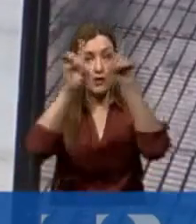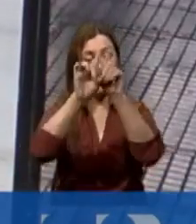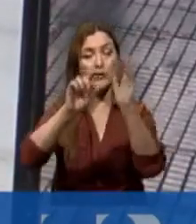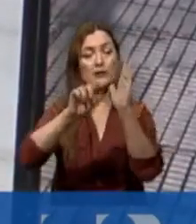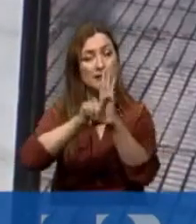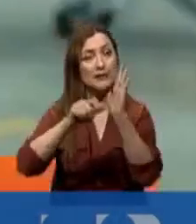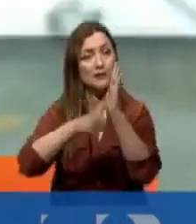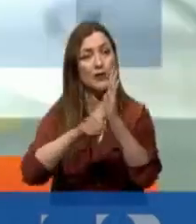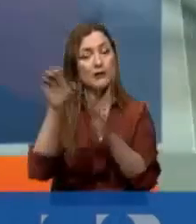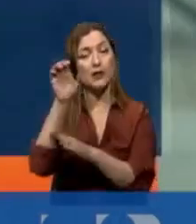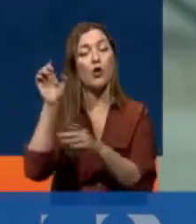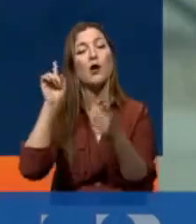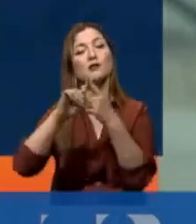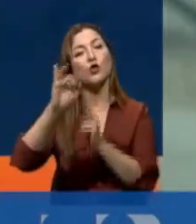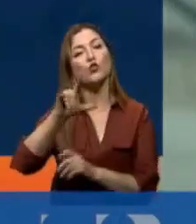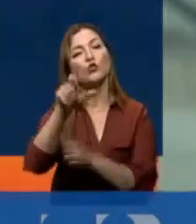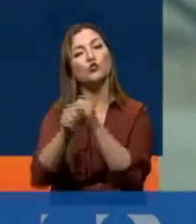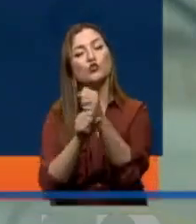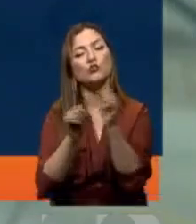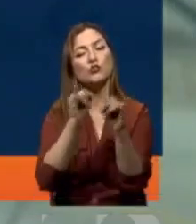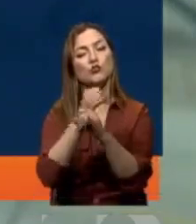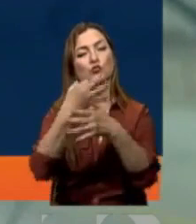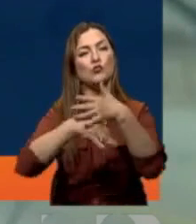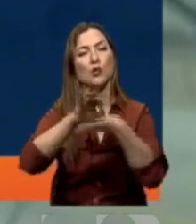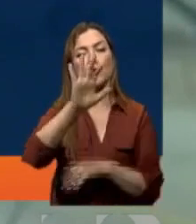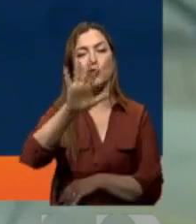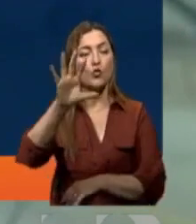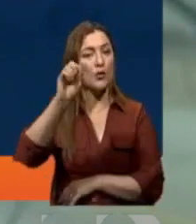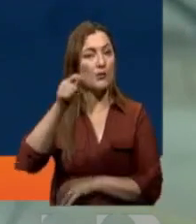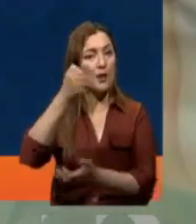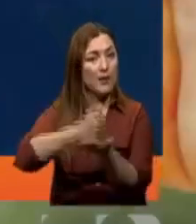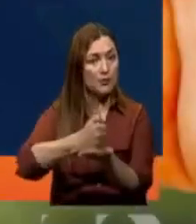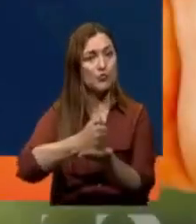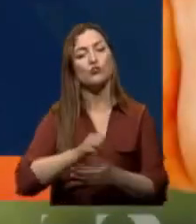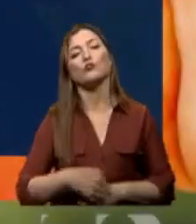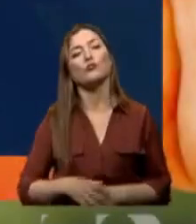entre enero y julio de este año, la institución ha emitido 550.000